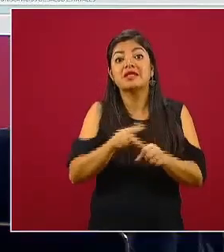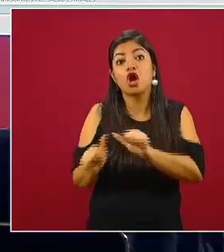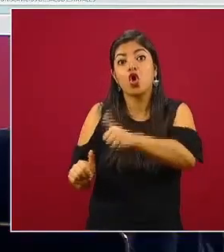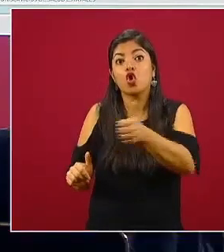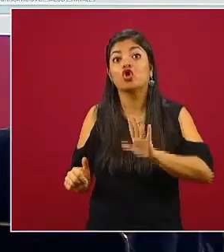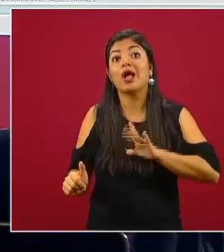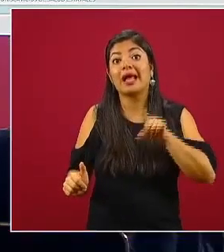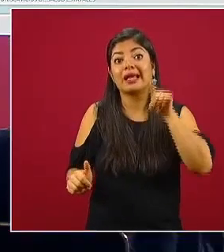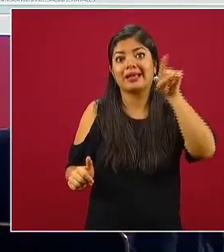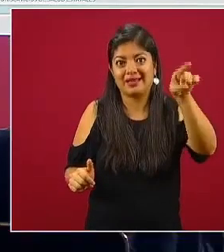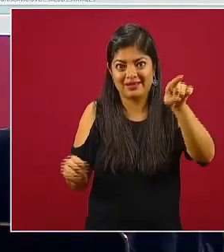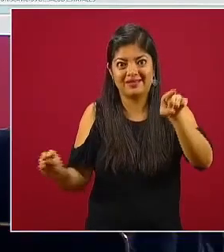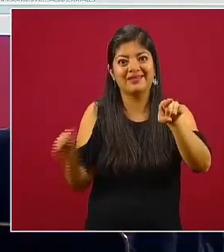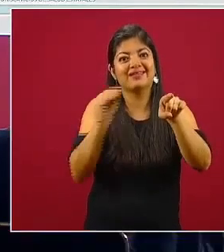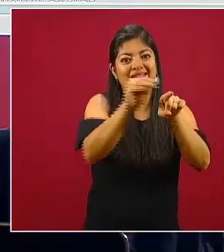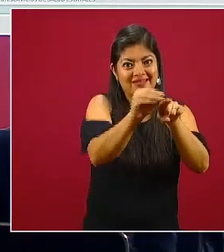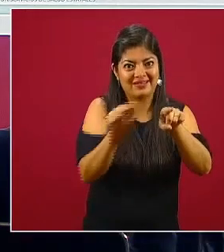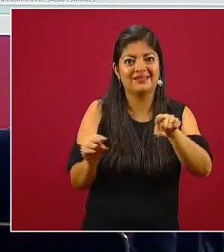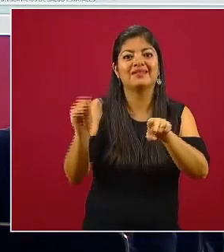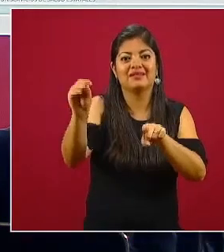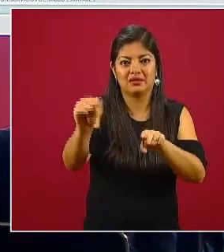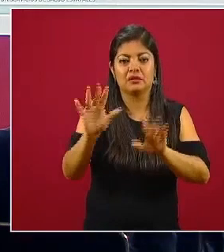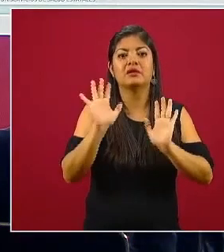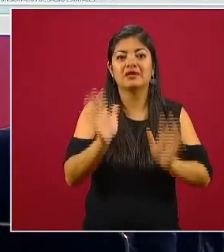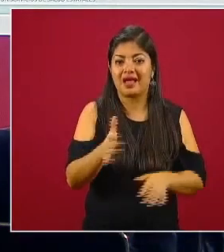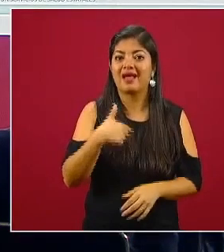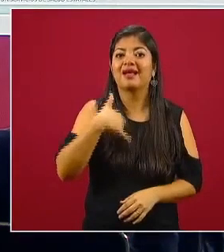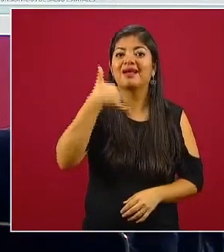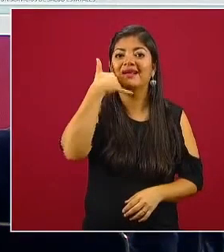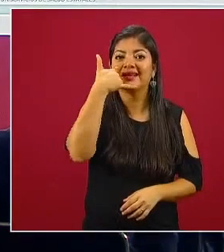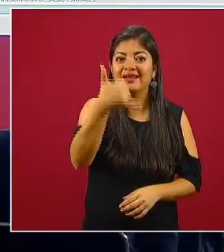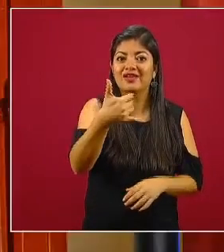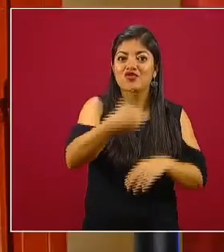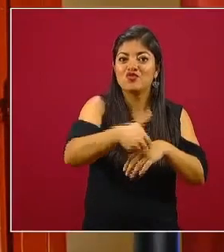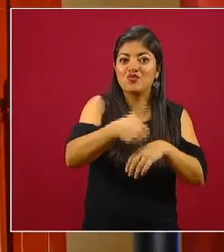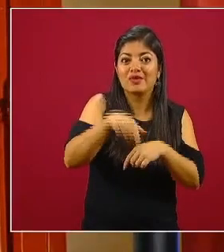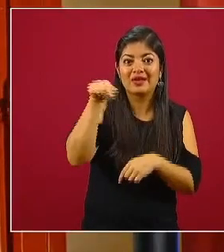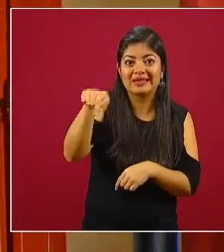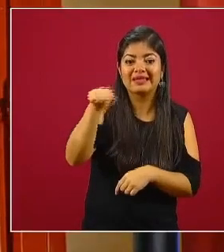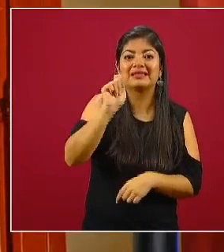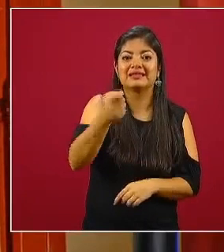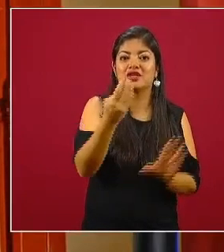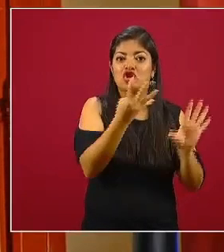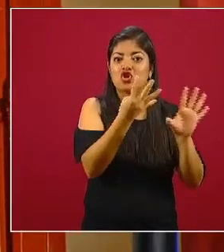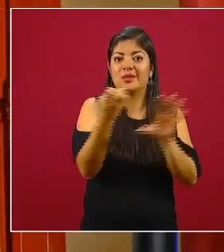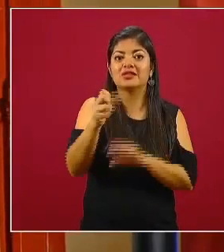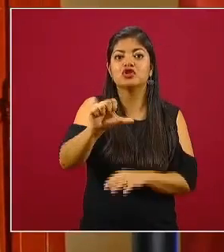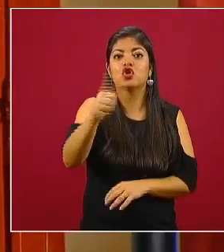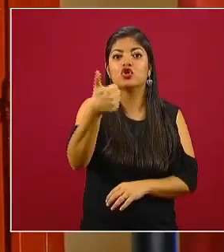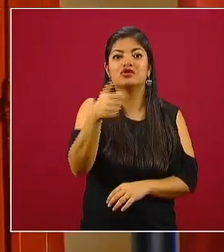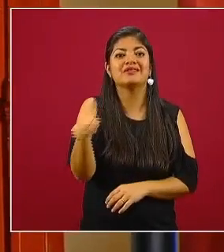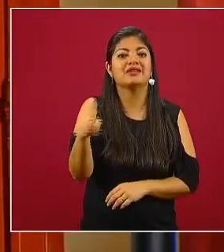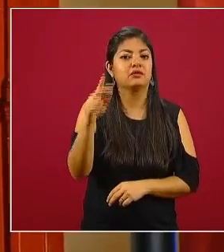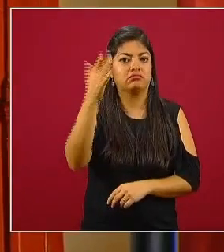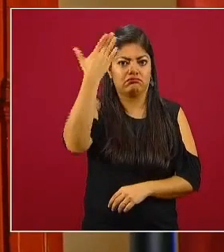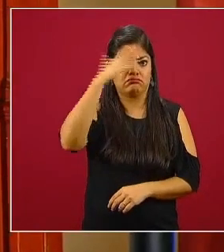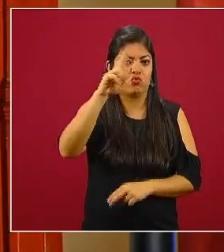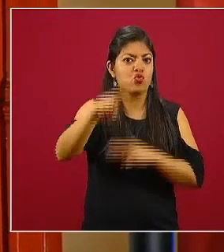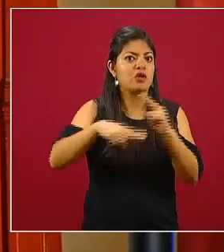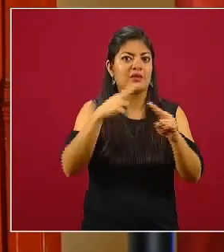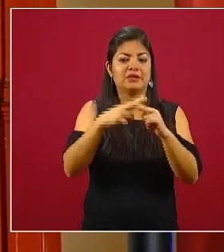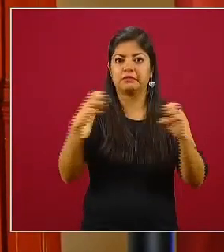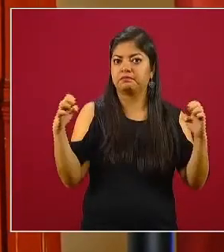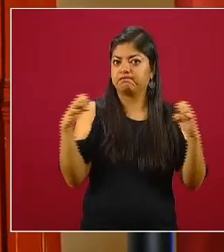otros hospitales. Y hemos repetido el número 911, es el número universal de emergencias. En todos los